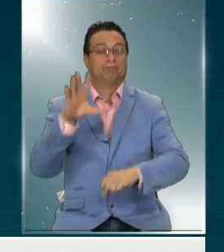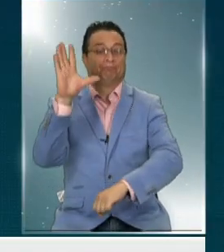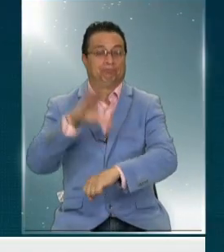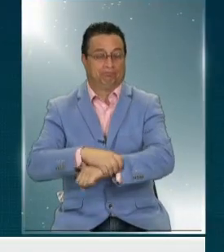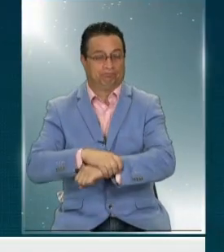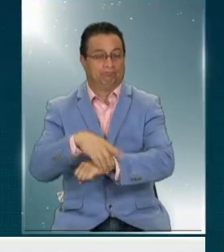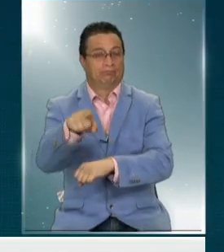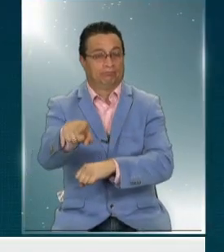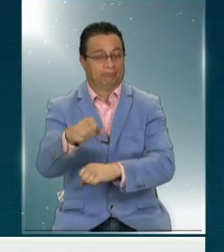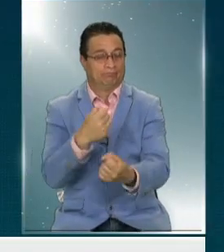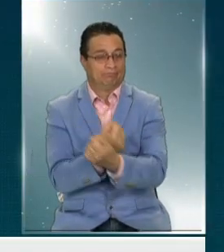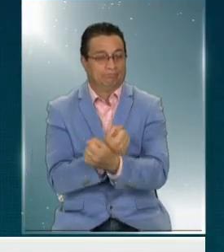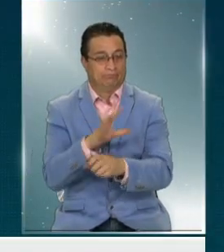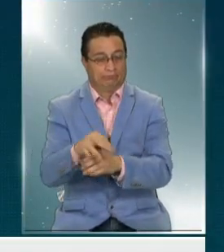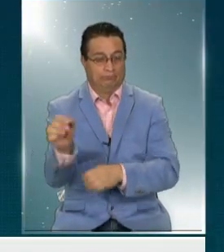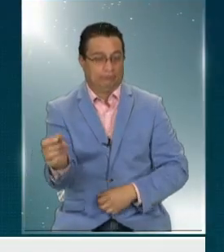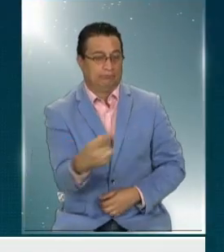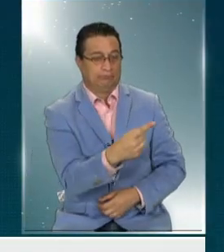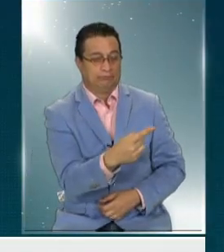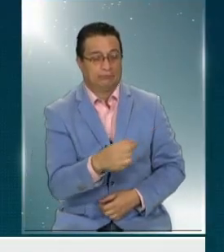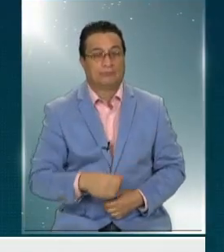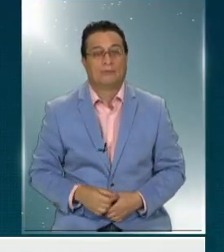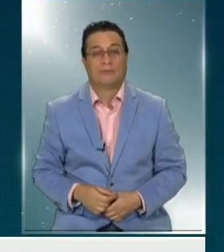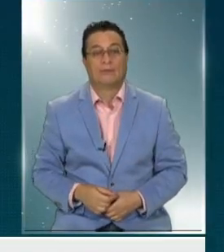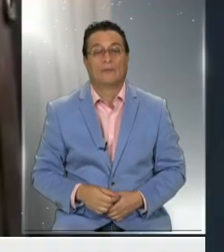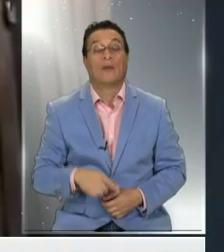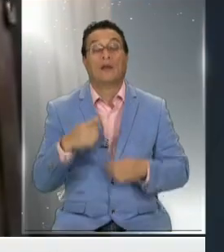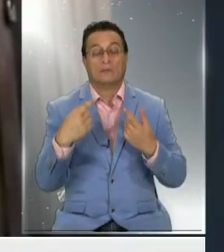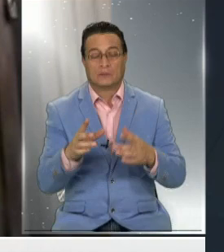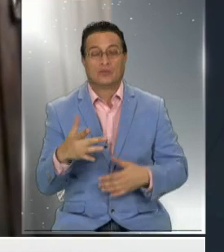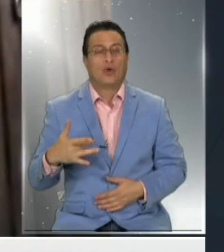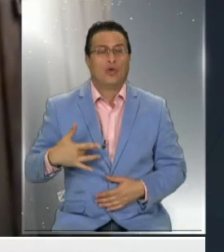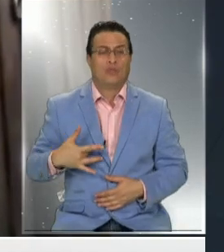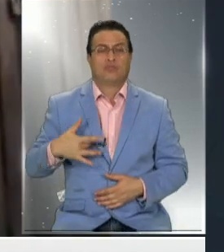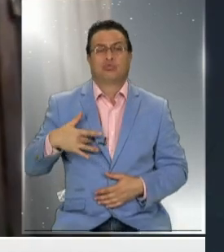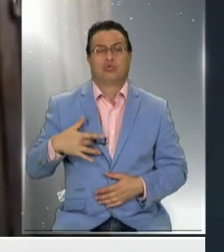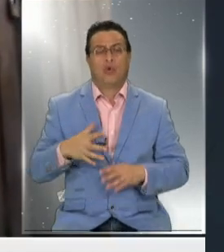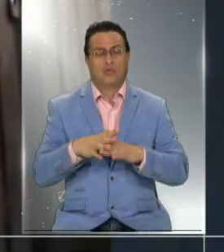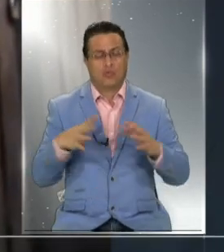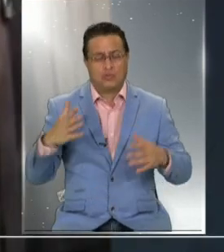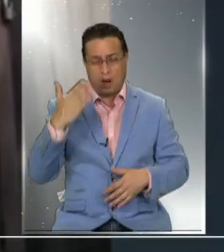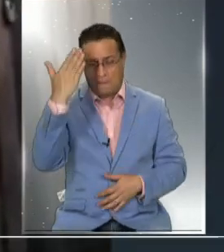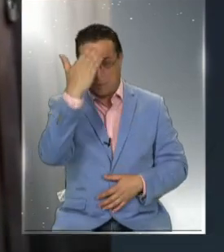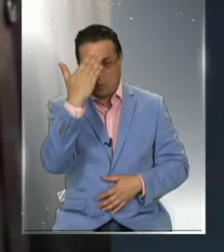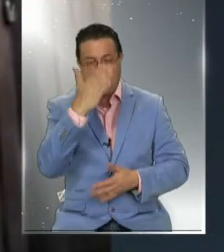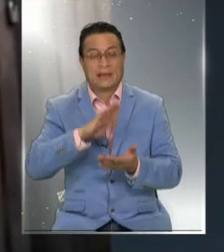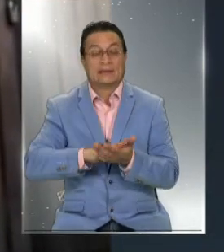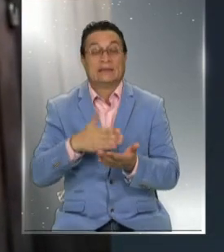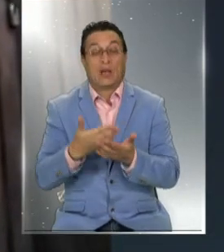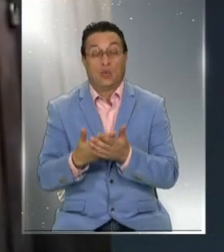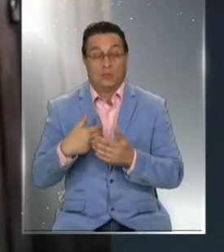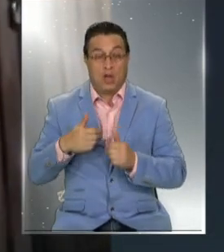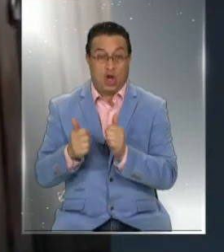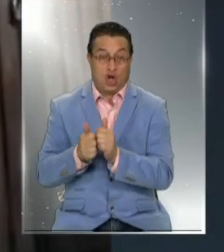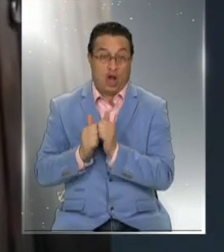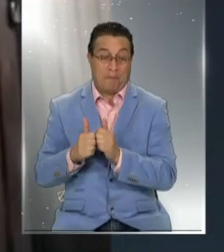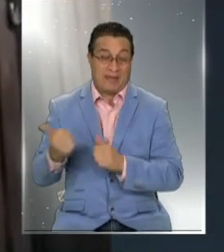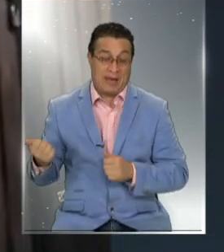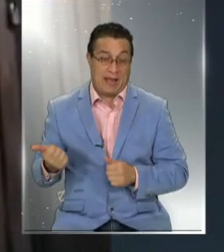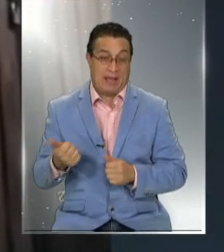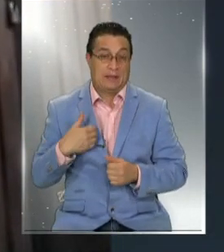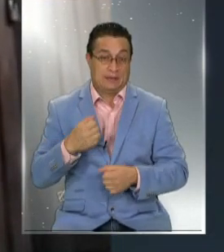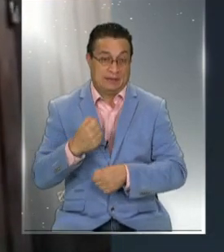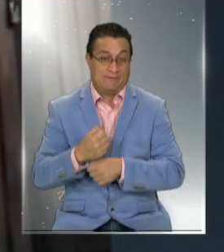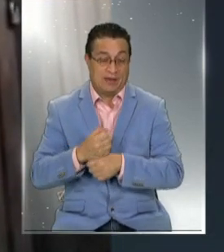por carabineros y formalizado. Estamos con un profundo dolor, muy preocupados por la salud de nuestra colega y